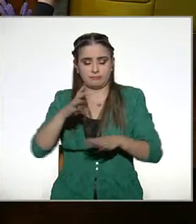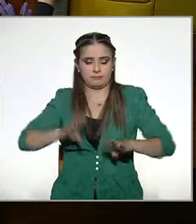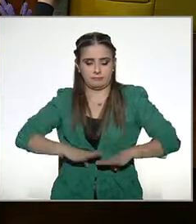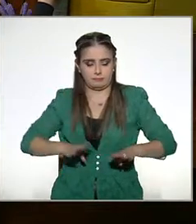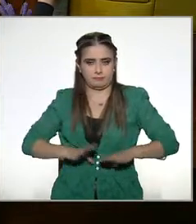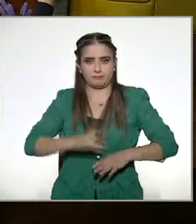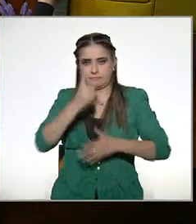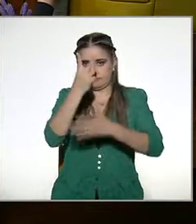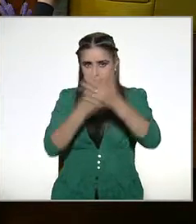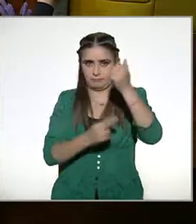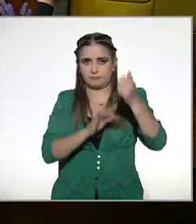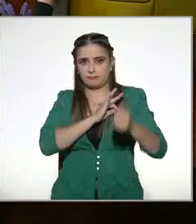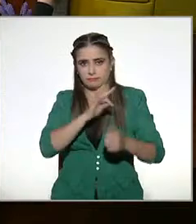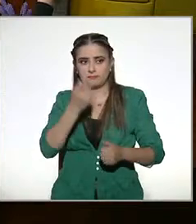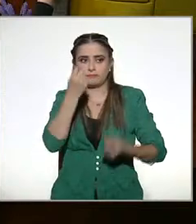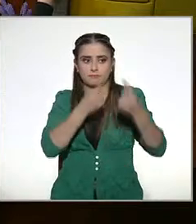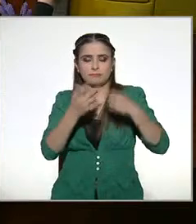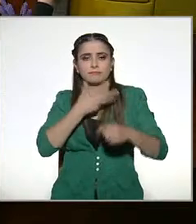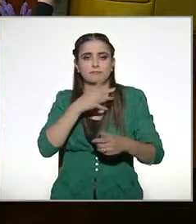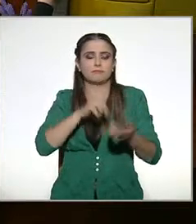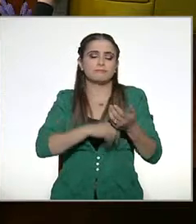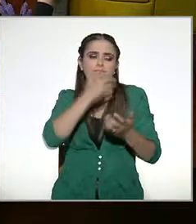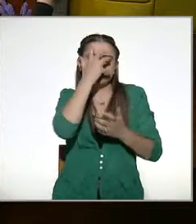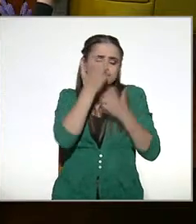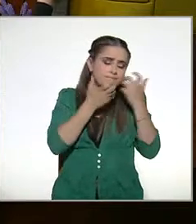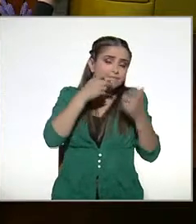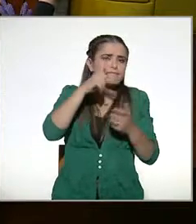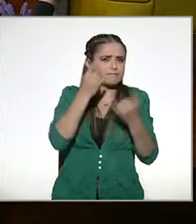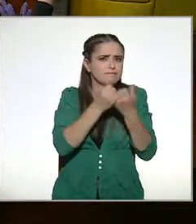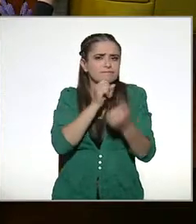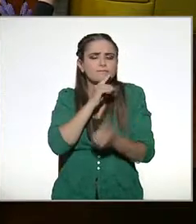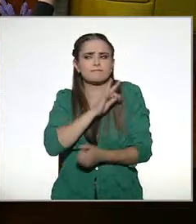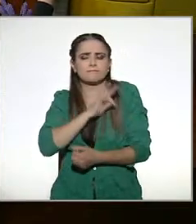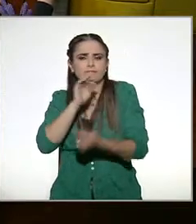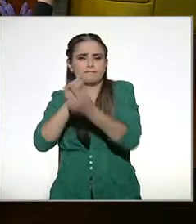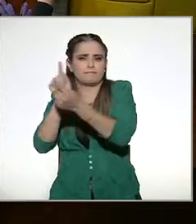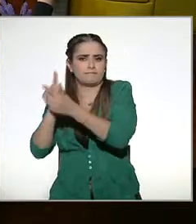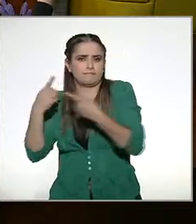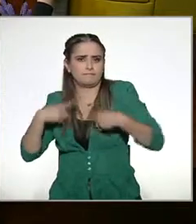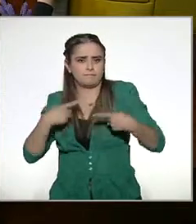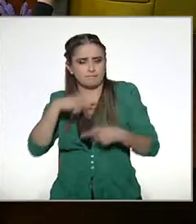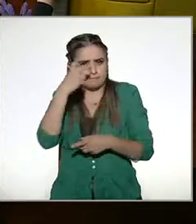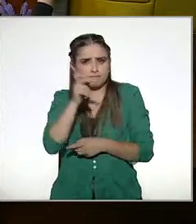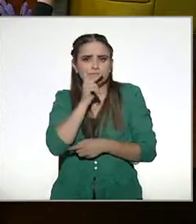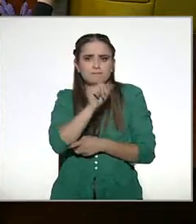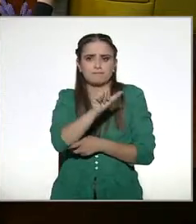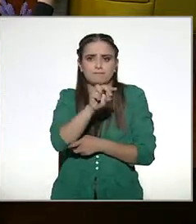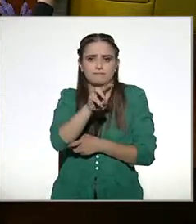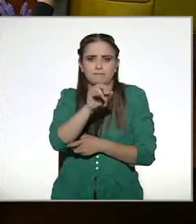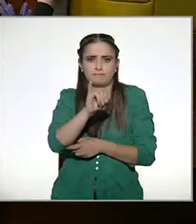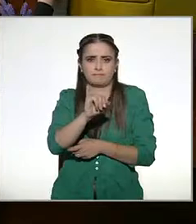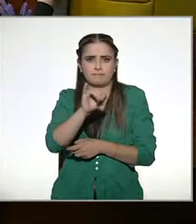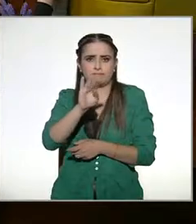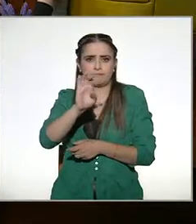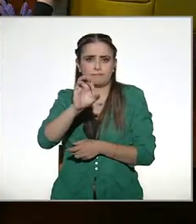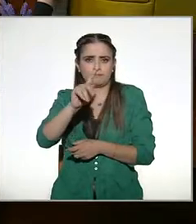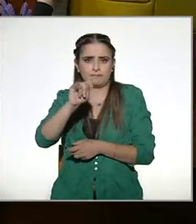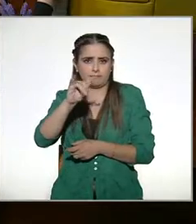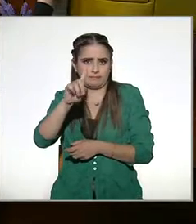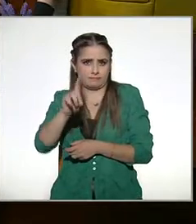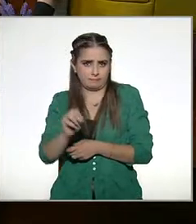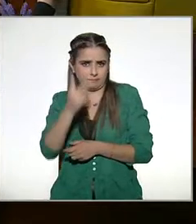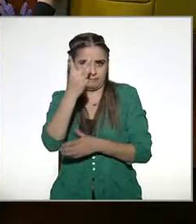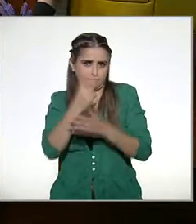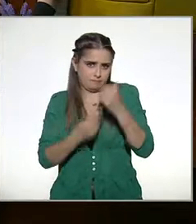personas ambivertidas que es ahí donde decía la idea es estar ahí donde puedes estar de un lado y de